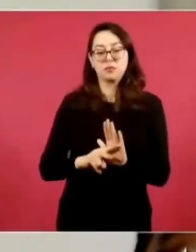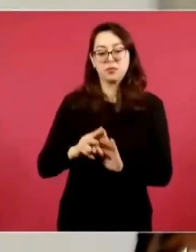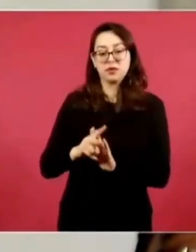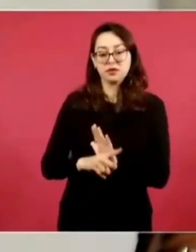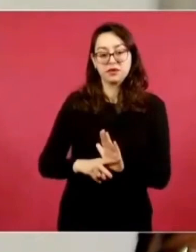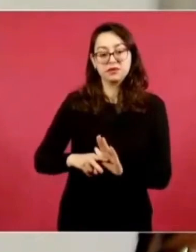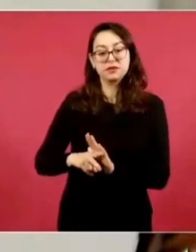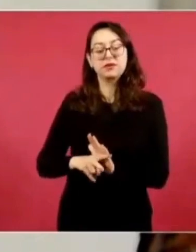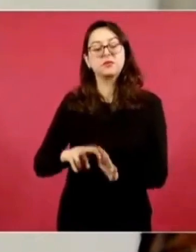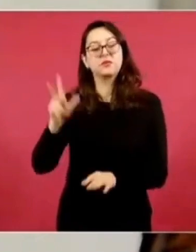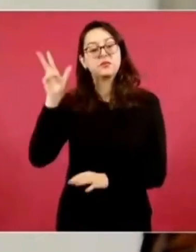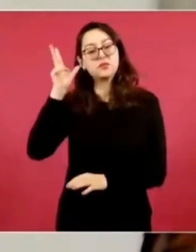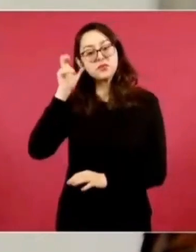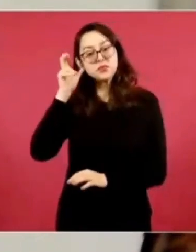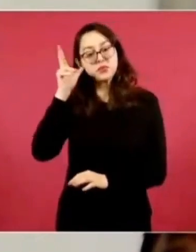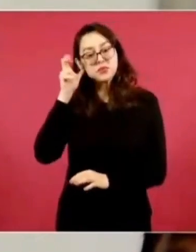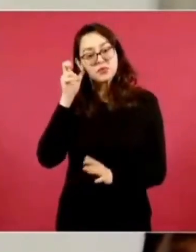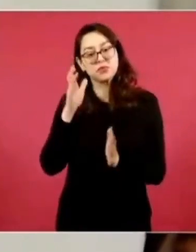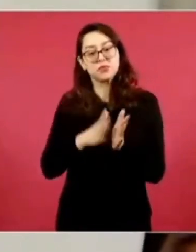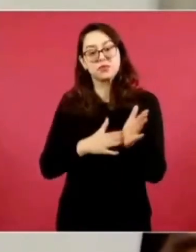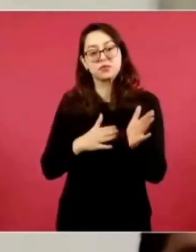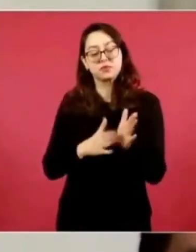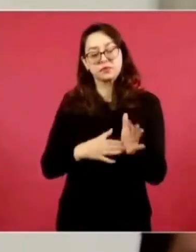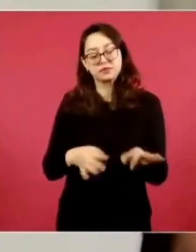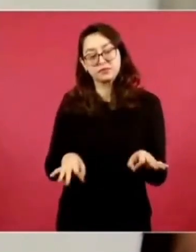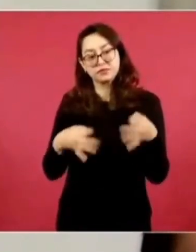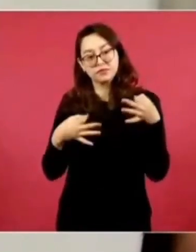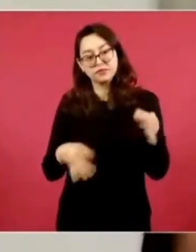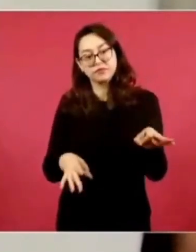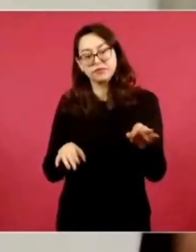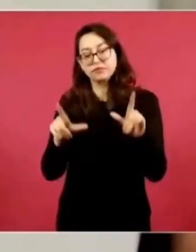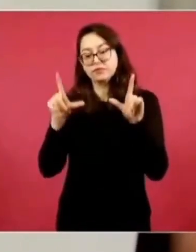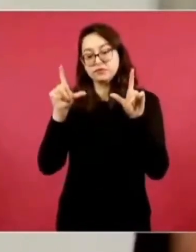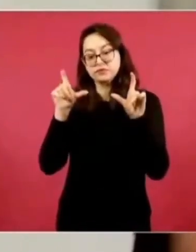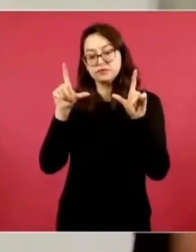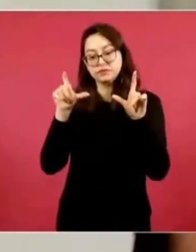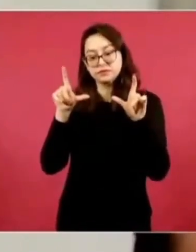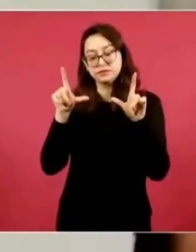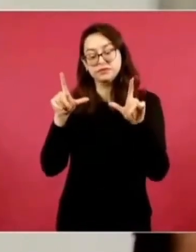audios, traigo documentos oficiales, traigo fotos de captura,